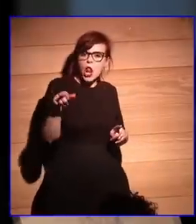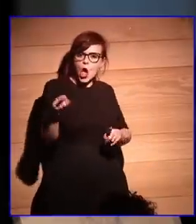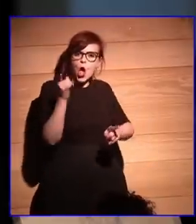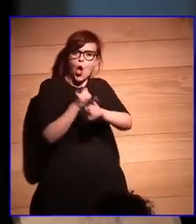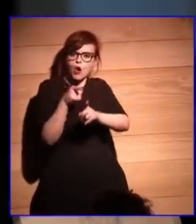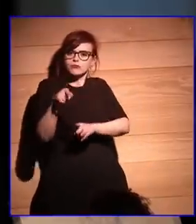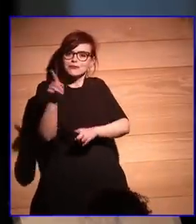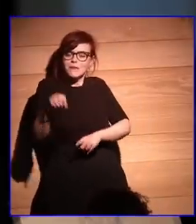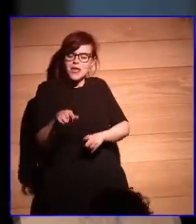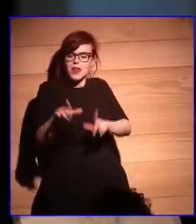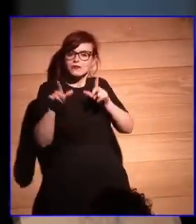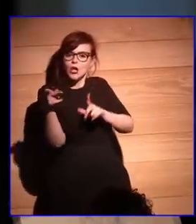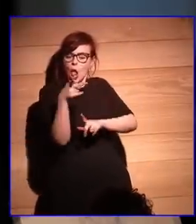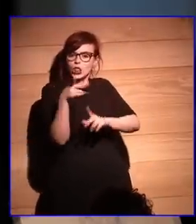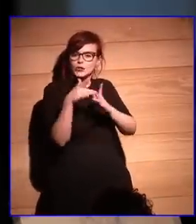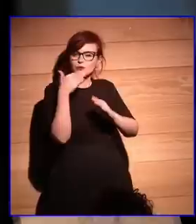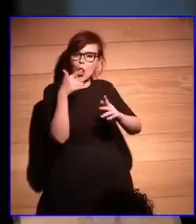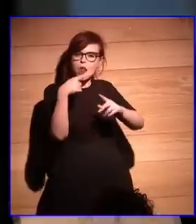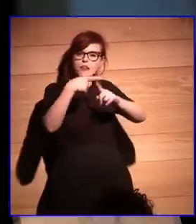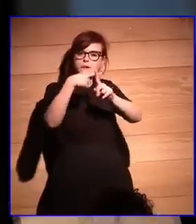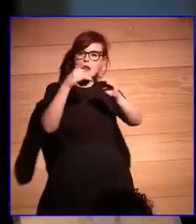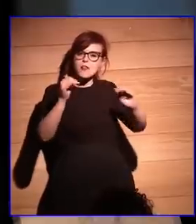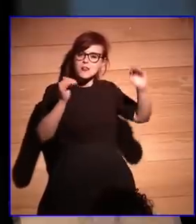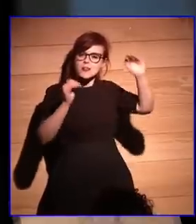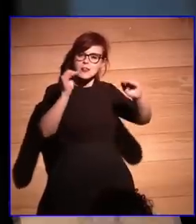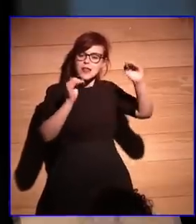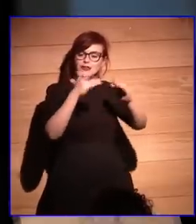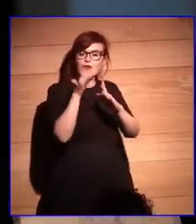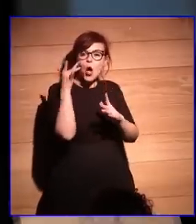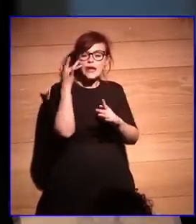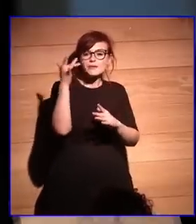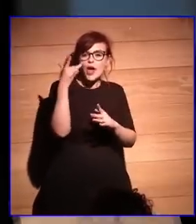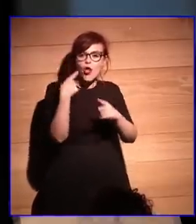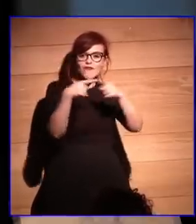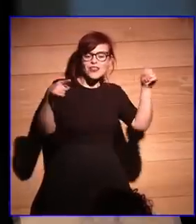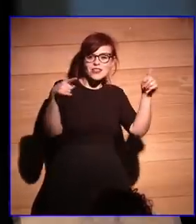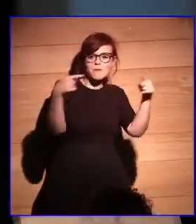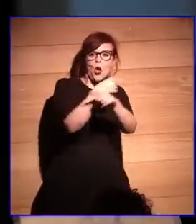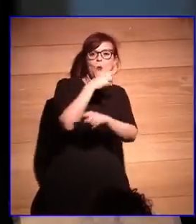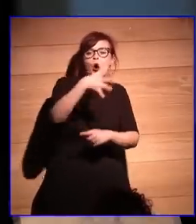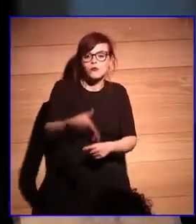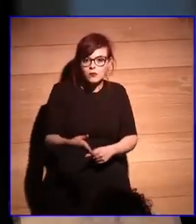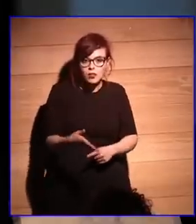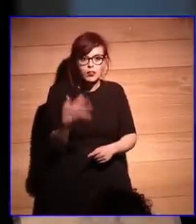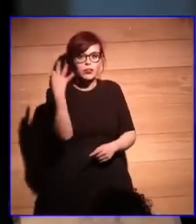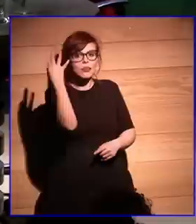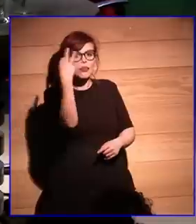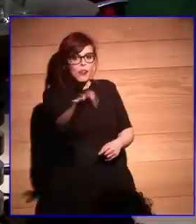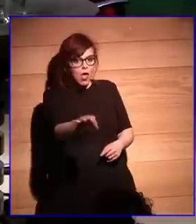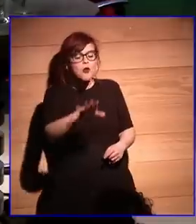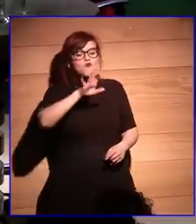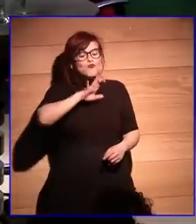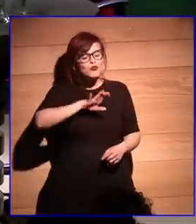lo sea su villano. Es el que va a es el espejo que nos permite evaluarlo. Fíjate, que te hace grande, claro. Es curioso